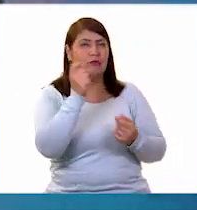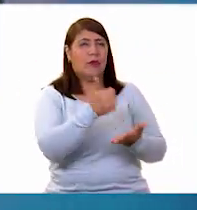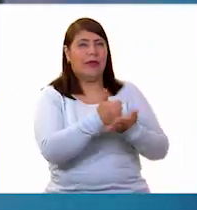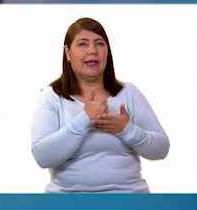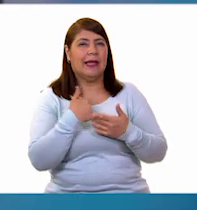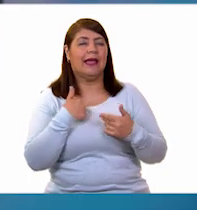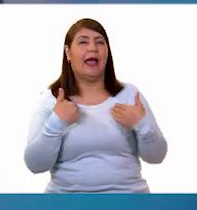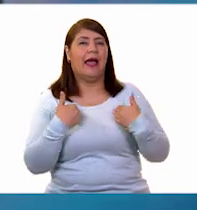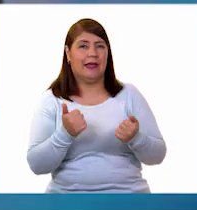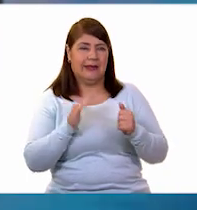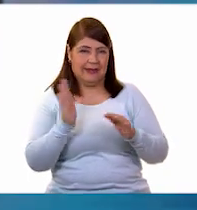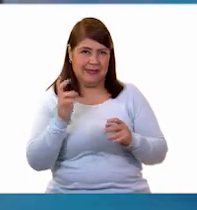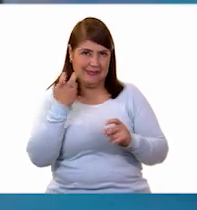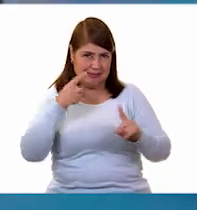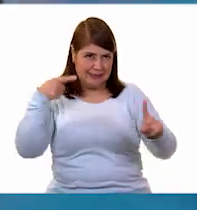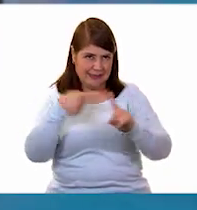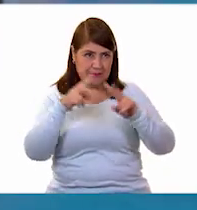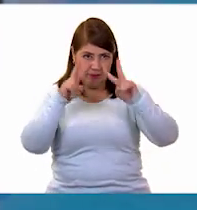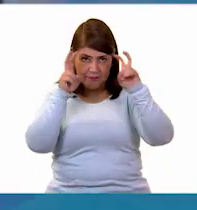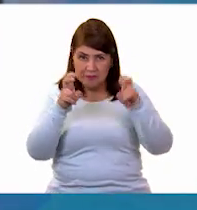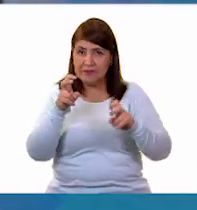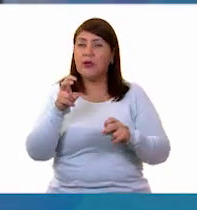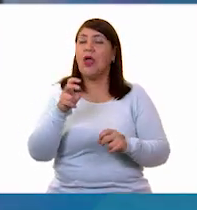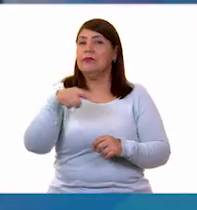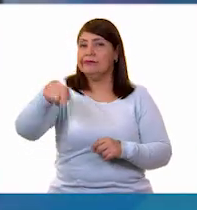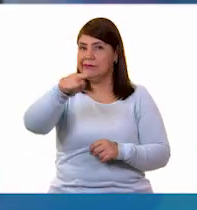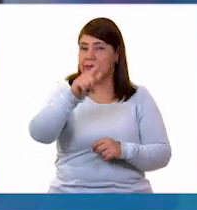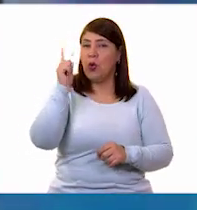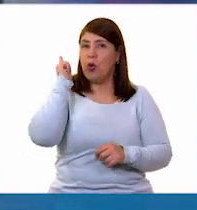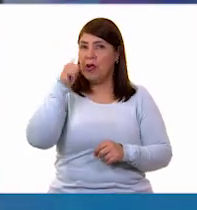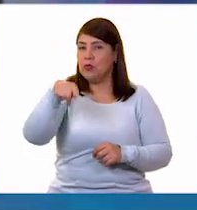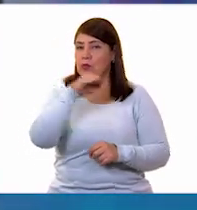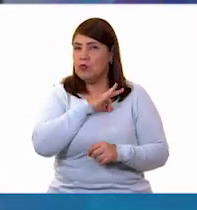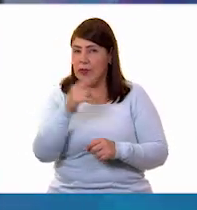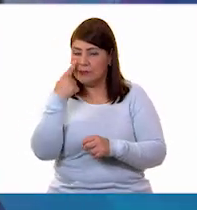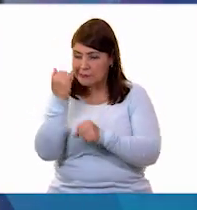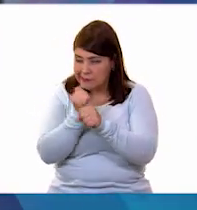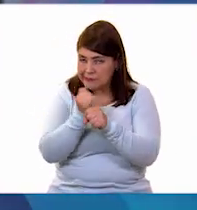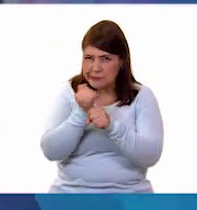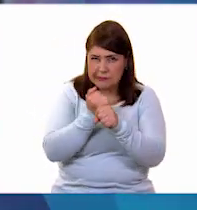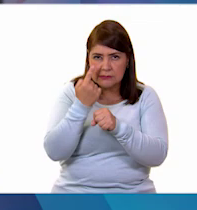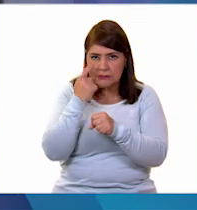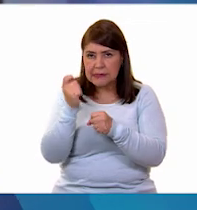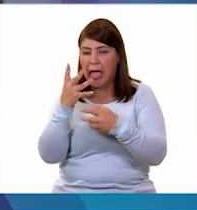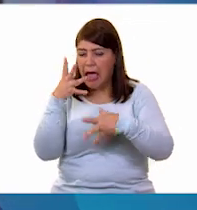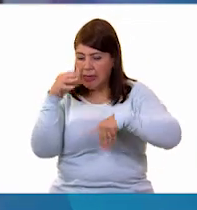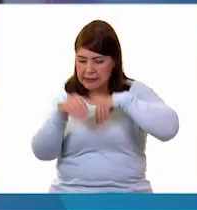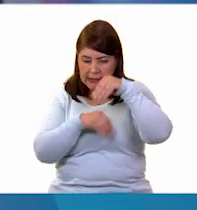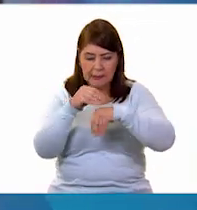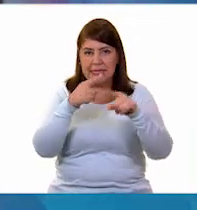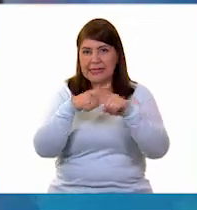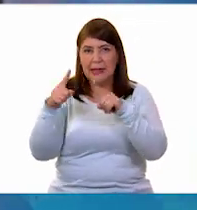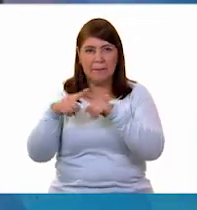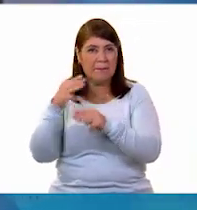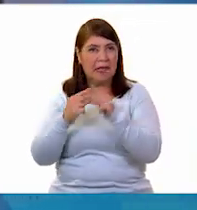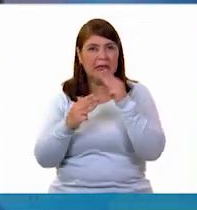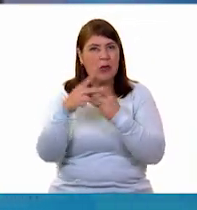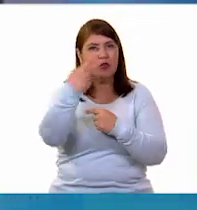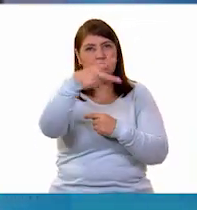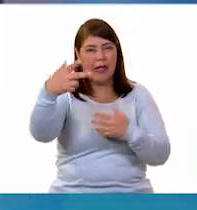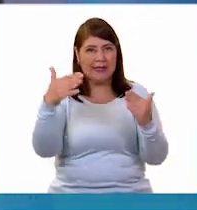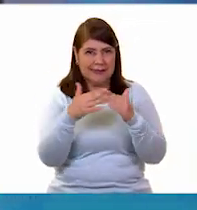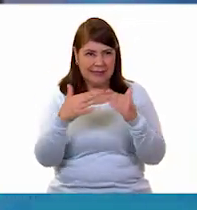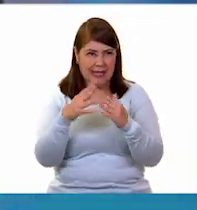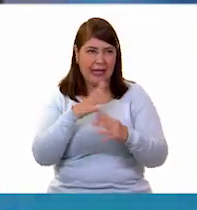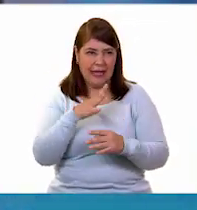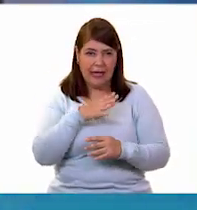ayudarme a comprender mejor este tema. Te invitamos a que investigues y realices una maqueta con los materiales que tengas en casa. Para